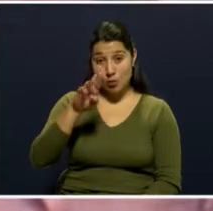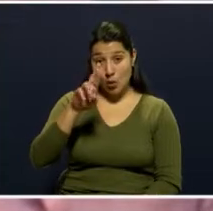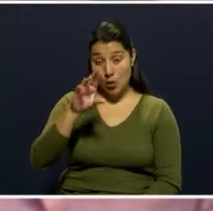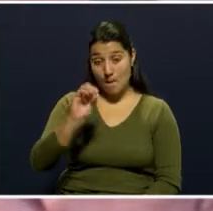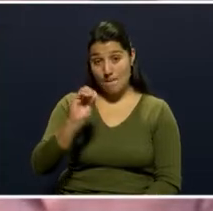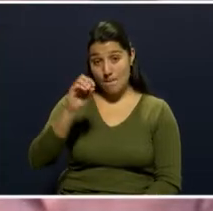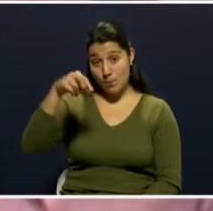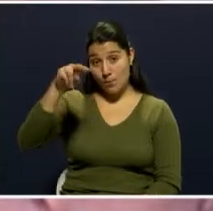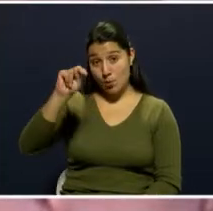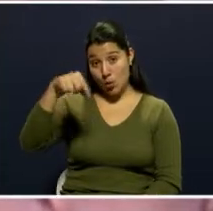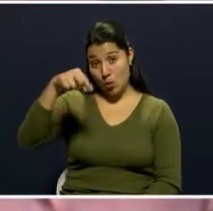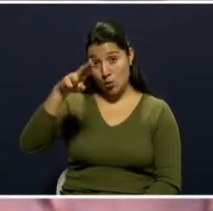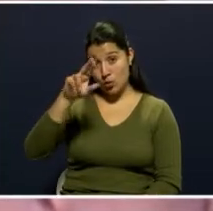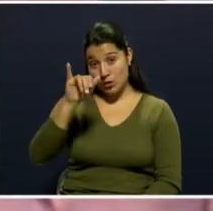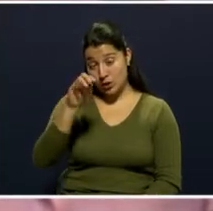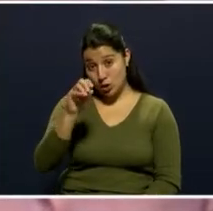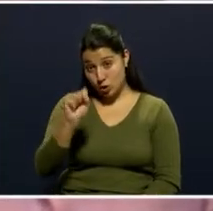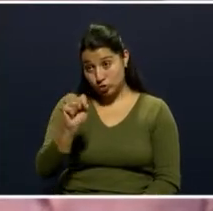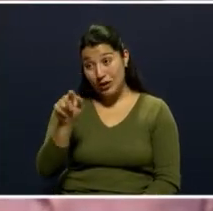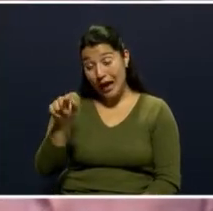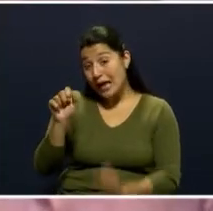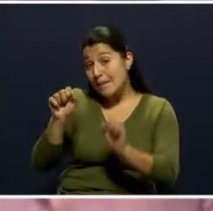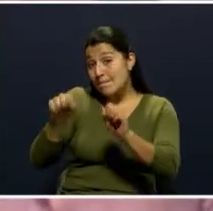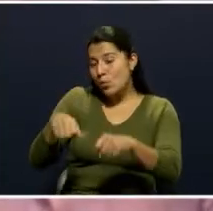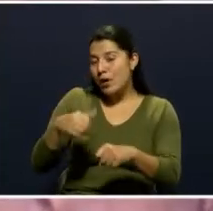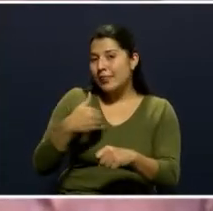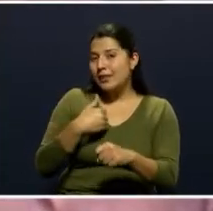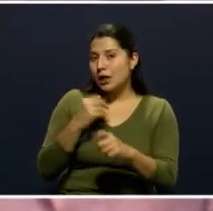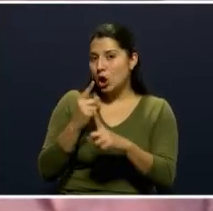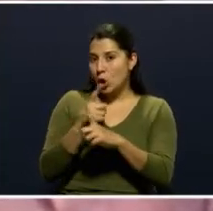infecciones y es donde pueden haber complicaciones.